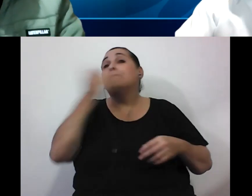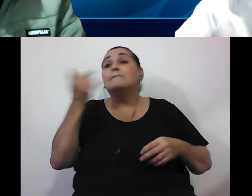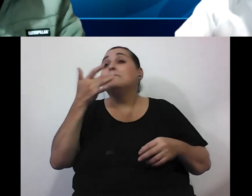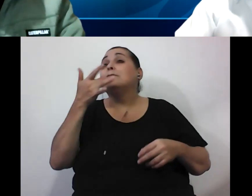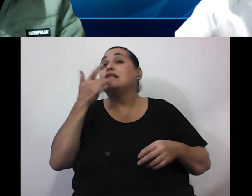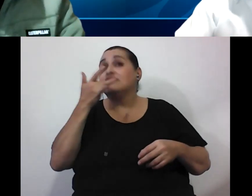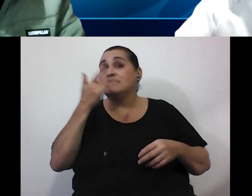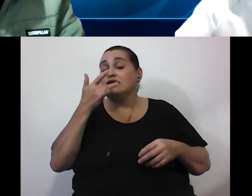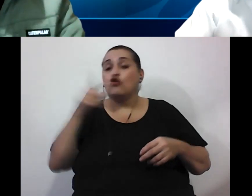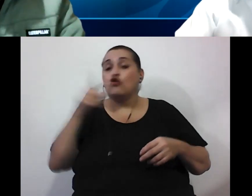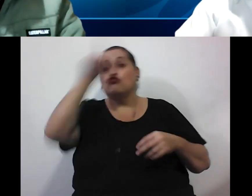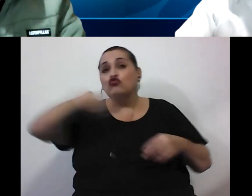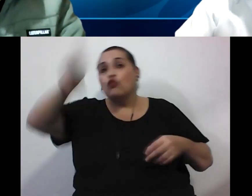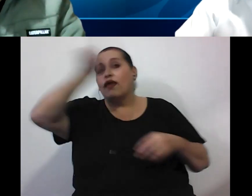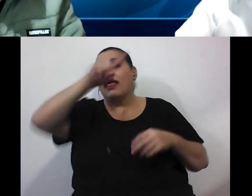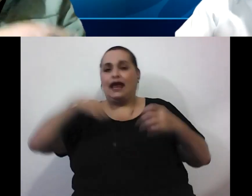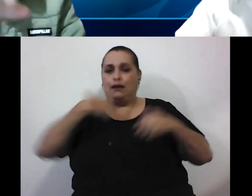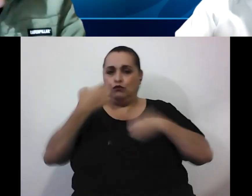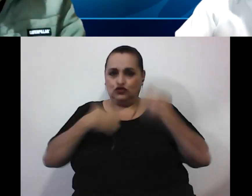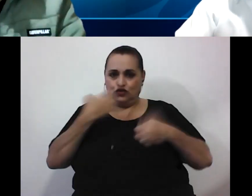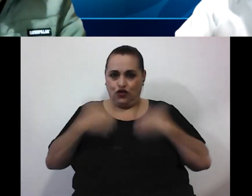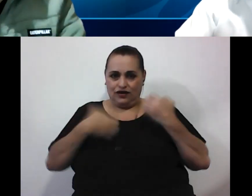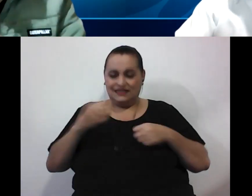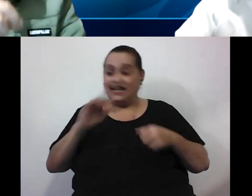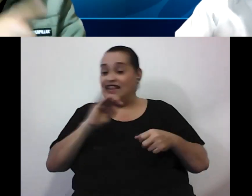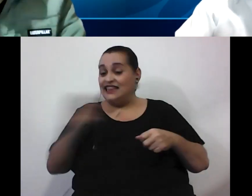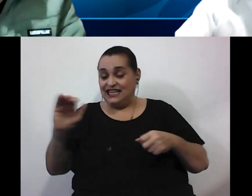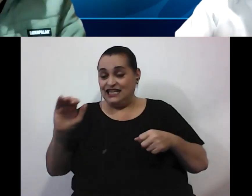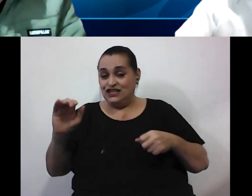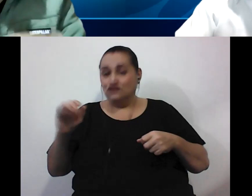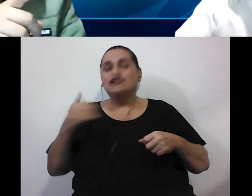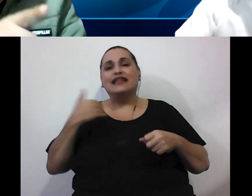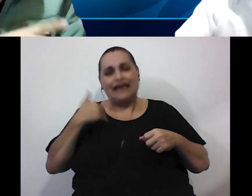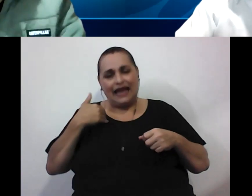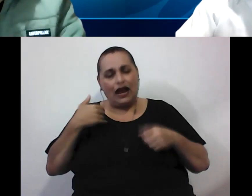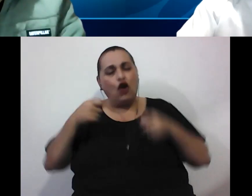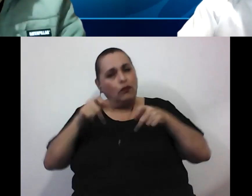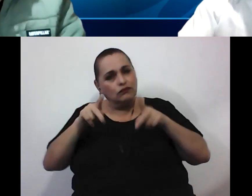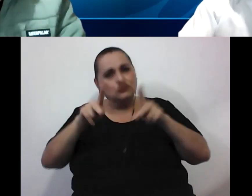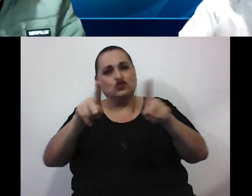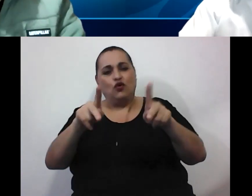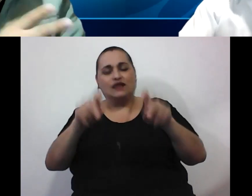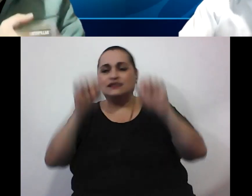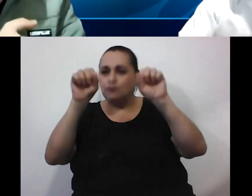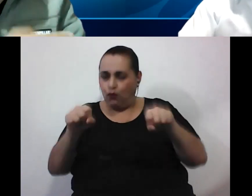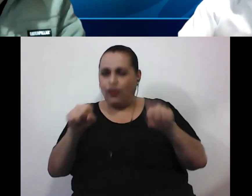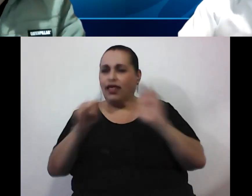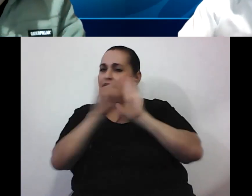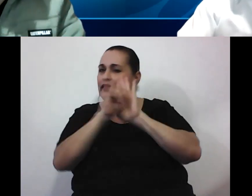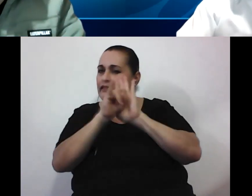la rueda de las emociones, ¿verdad? Que el niño tenga alternativas, que pueda identificar, que